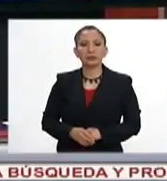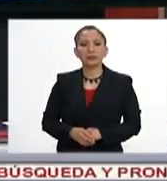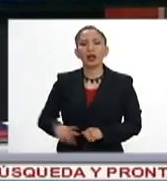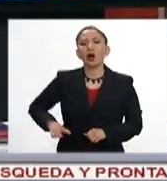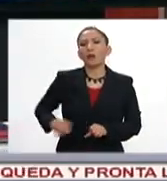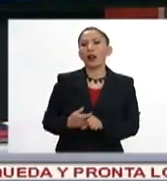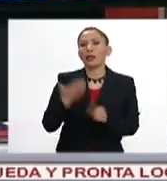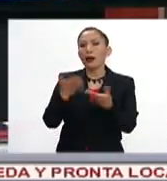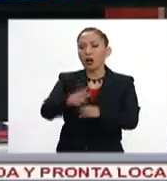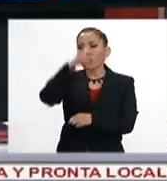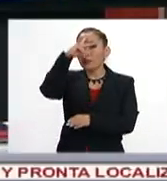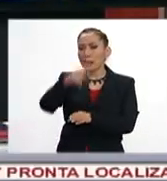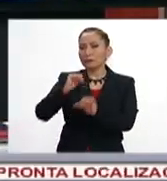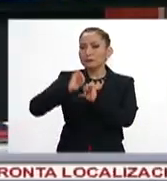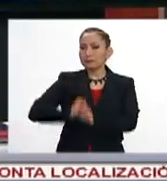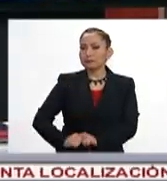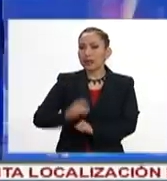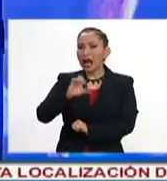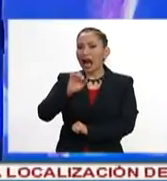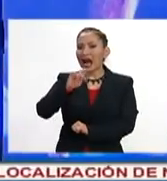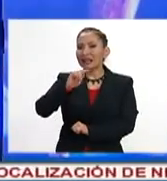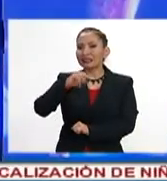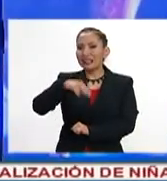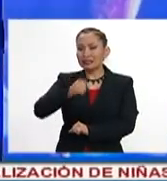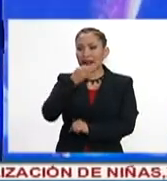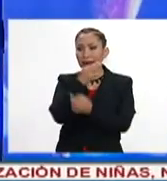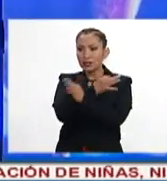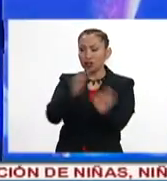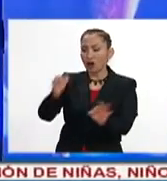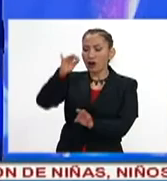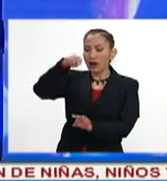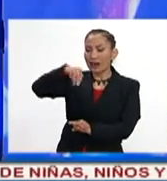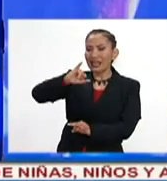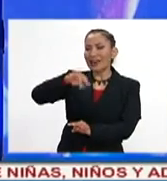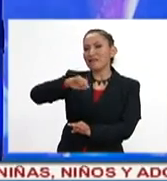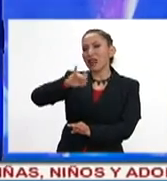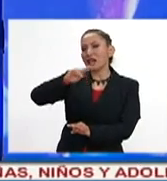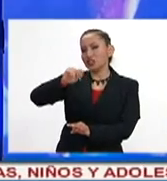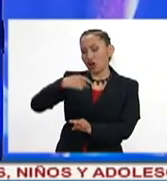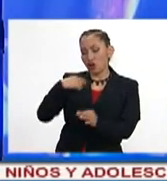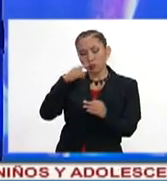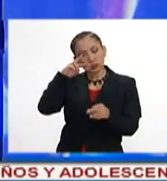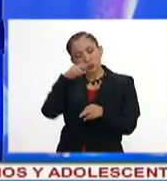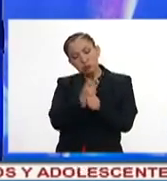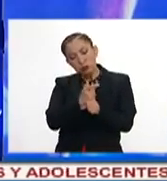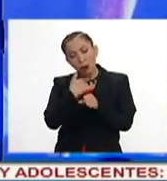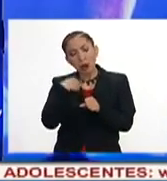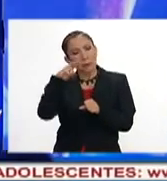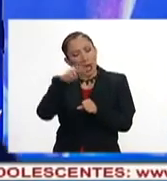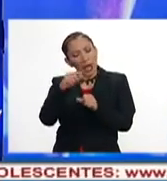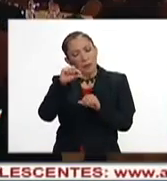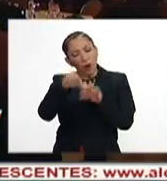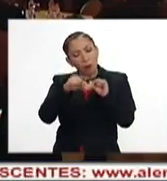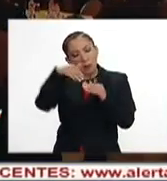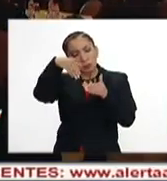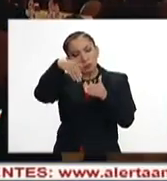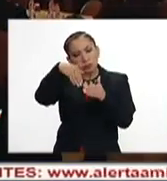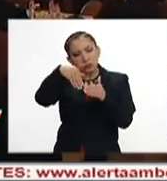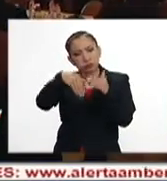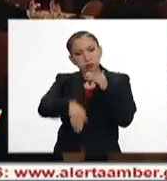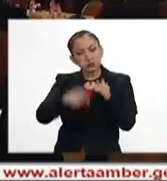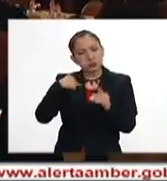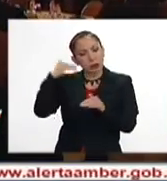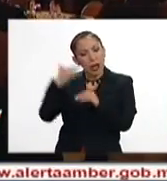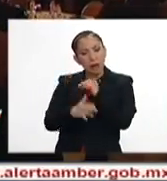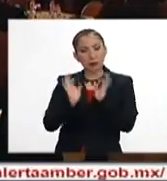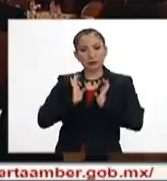El gobernador del Banco de México, Agustín Carstens, informó que la inflación registrada registra una clara tendencia a la baja, por lo que va a concluir